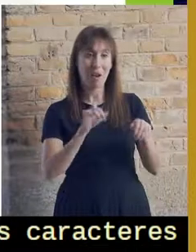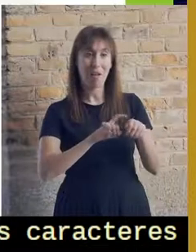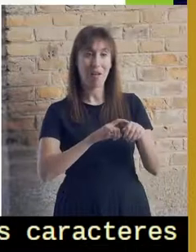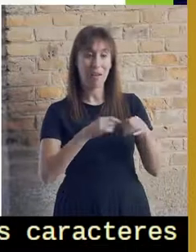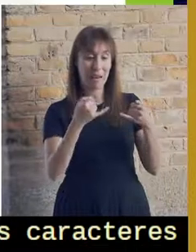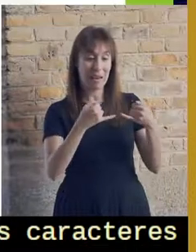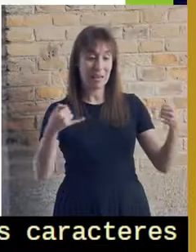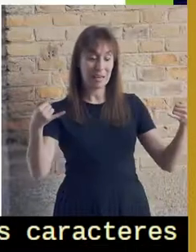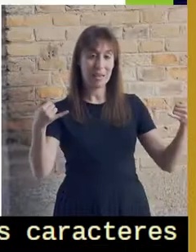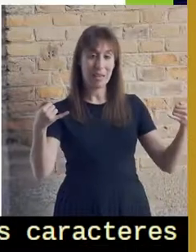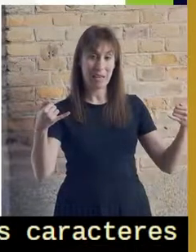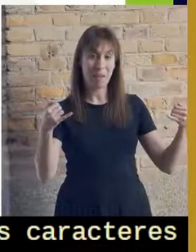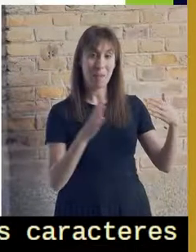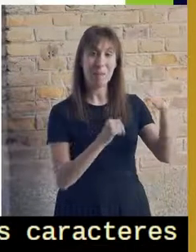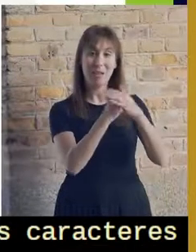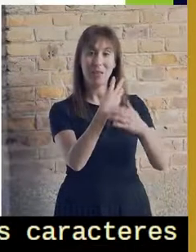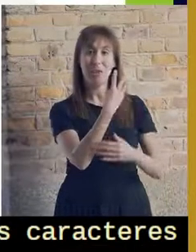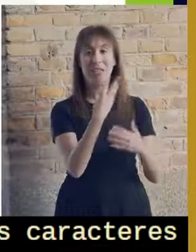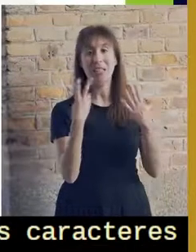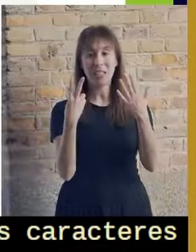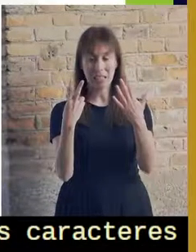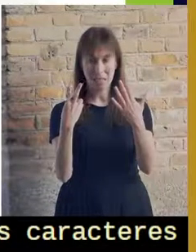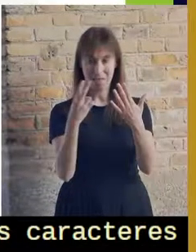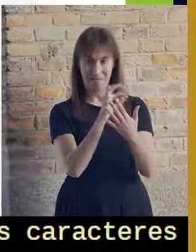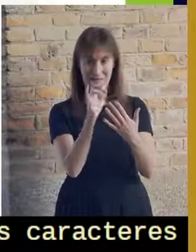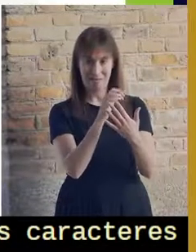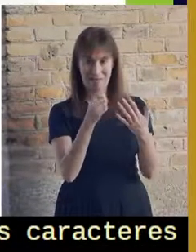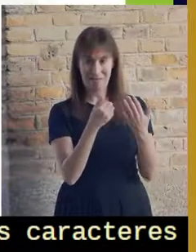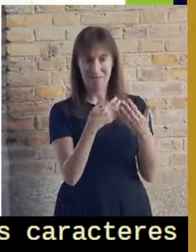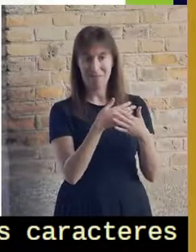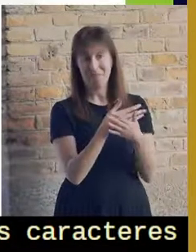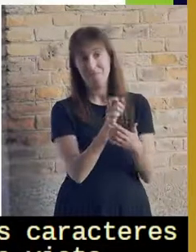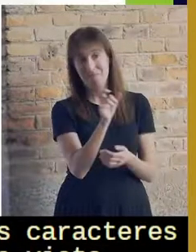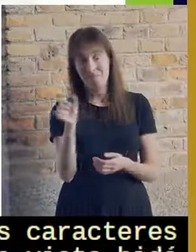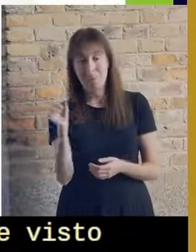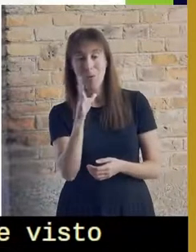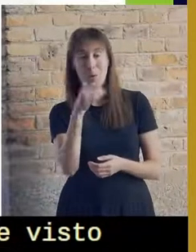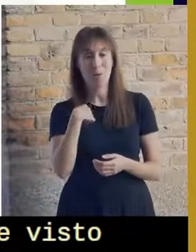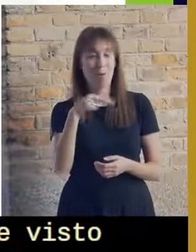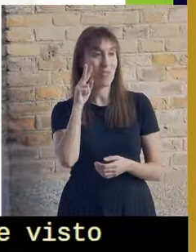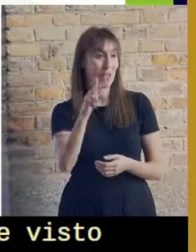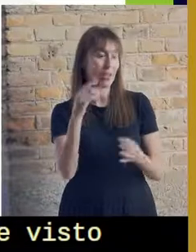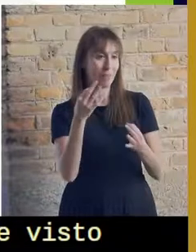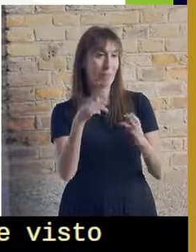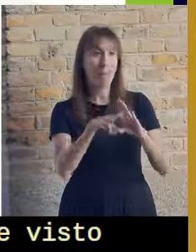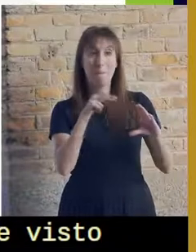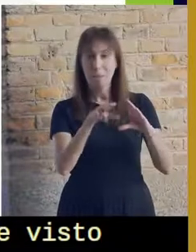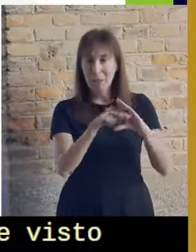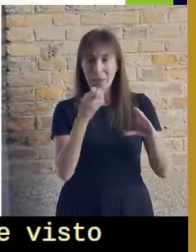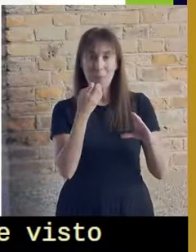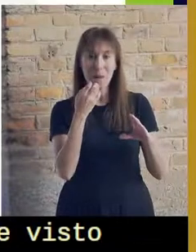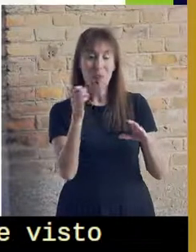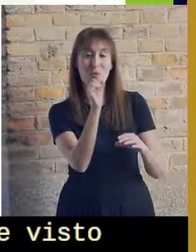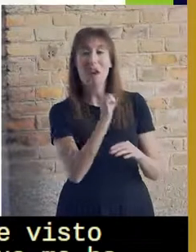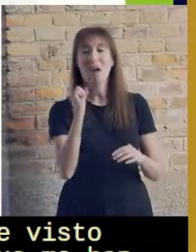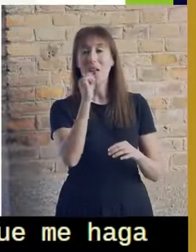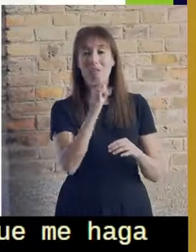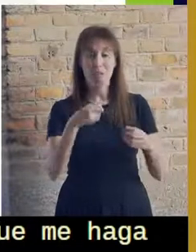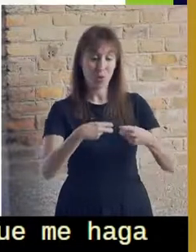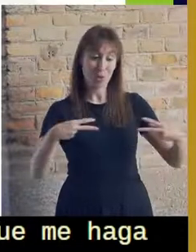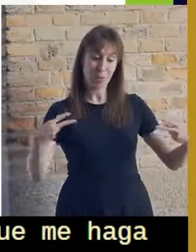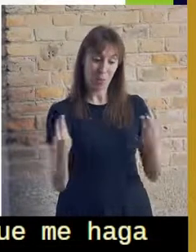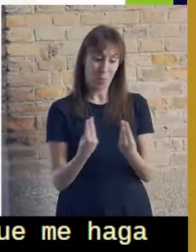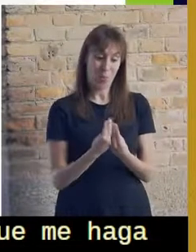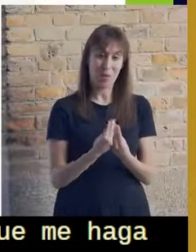línea tienen que ser como máximo 37 porque yo he visto vídeos y Ay quiero poner un quiero hacer una canción que venga con sus títulos y